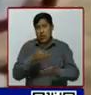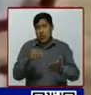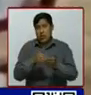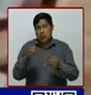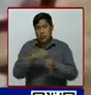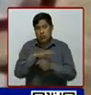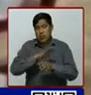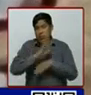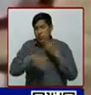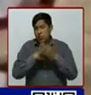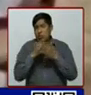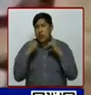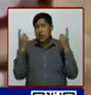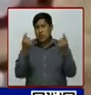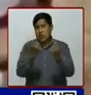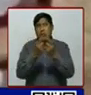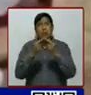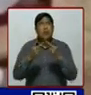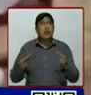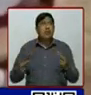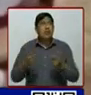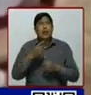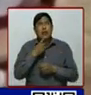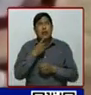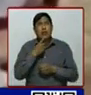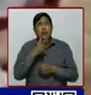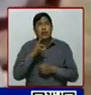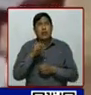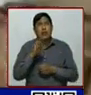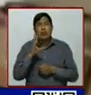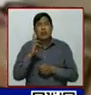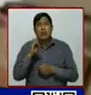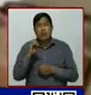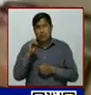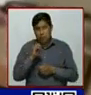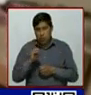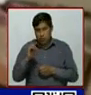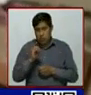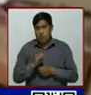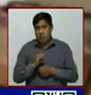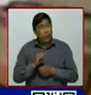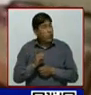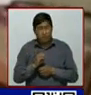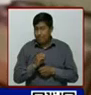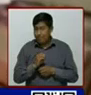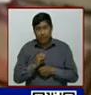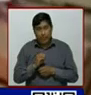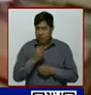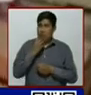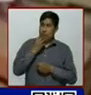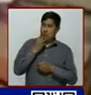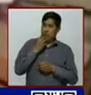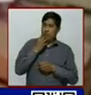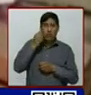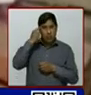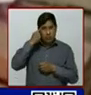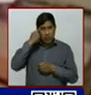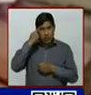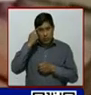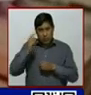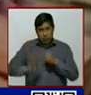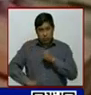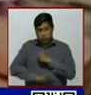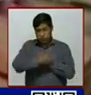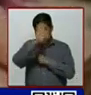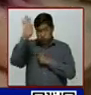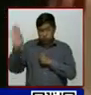en todo el departamento de Potosí. No hemos llegado ni siquiera al 60%, ¿no? Es contraproducente aquello porque para pensar en una inmunidad en